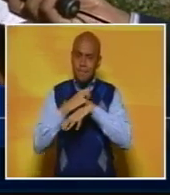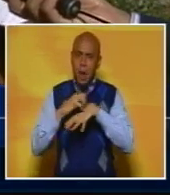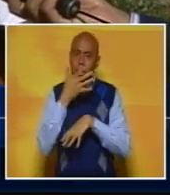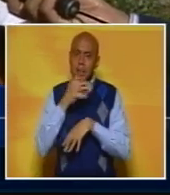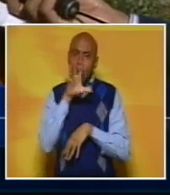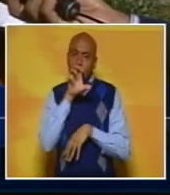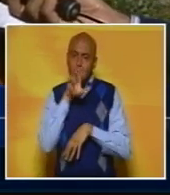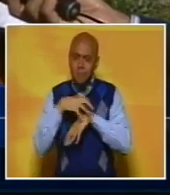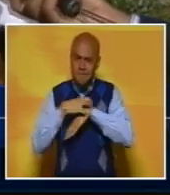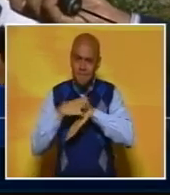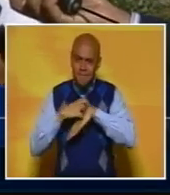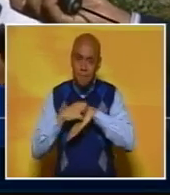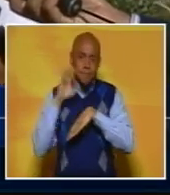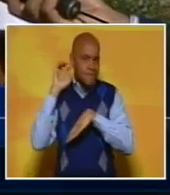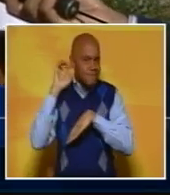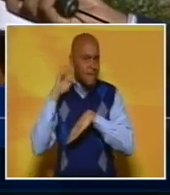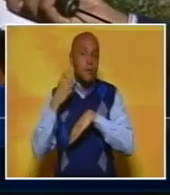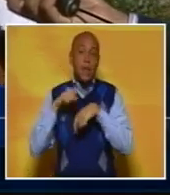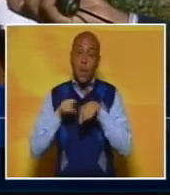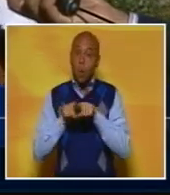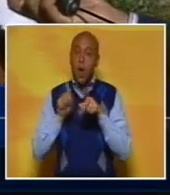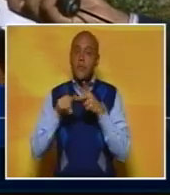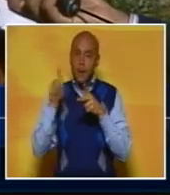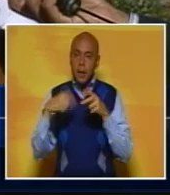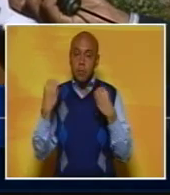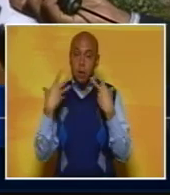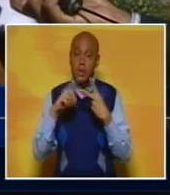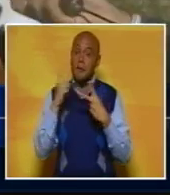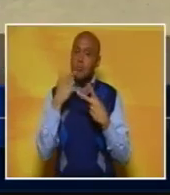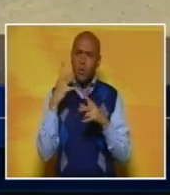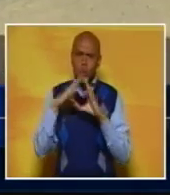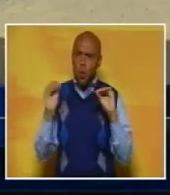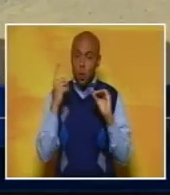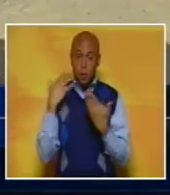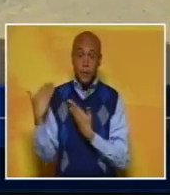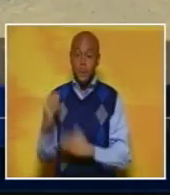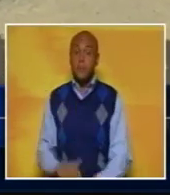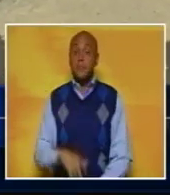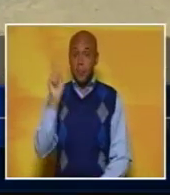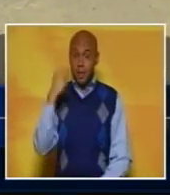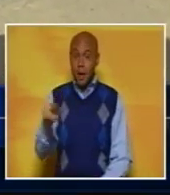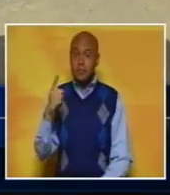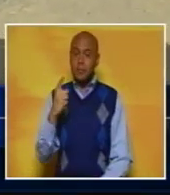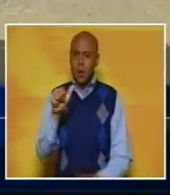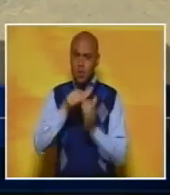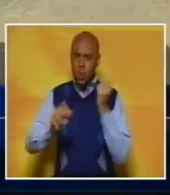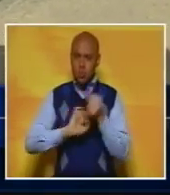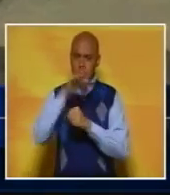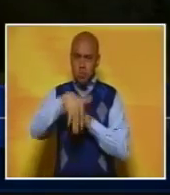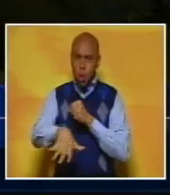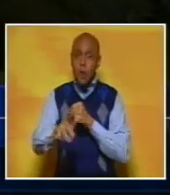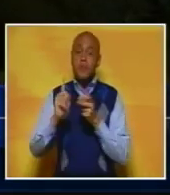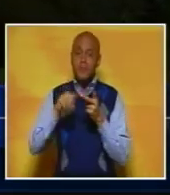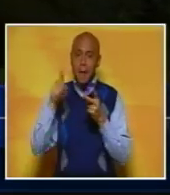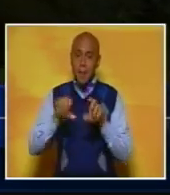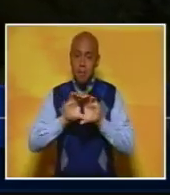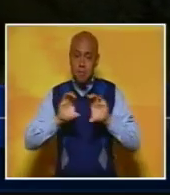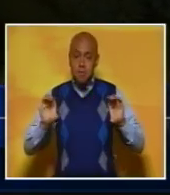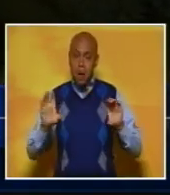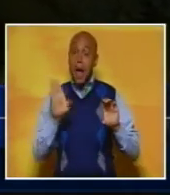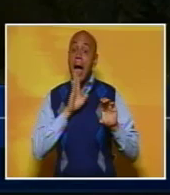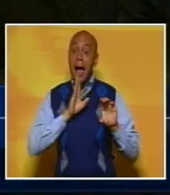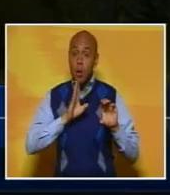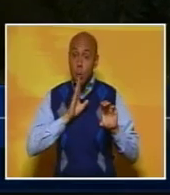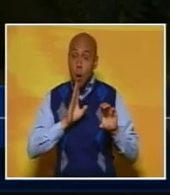Esto produce hepatitis, los zancudos que ya están contaminados, viene el dengue, viene todo eso. Además del colapso de la red de cloacas, la tubería matriz